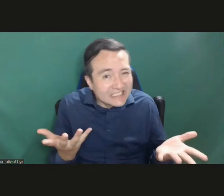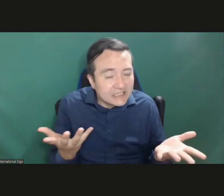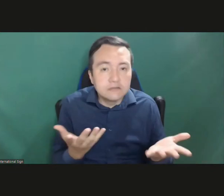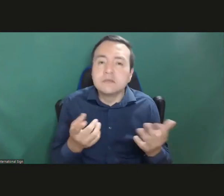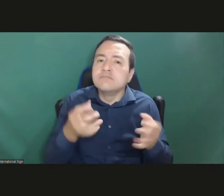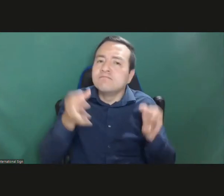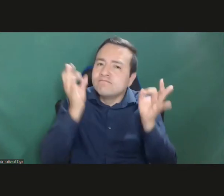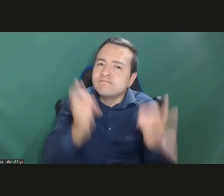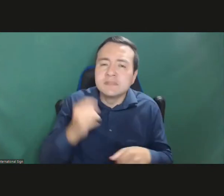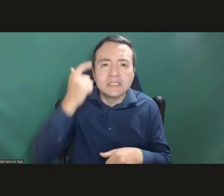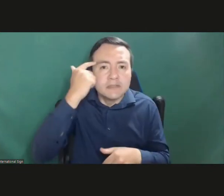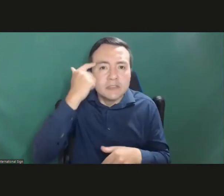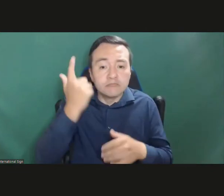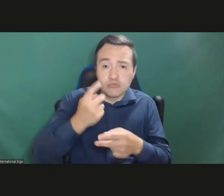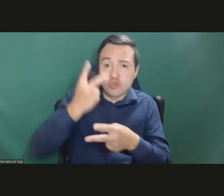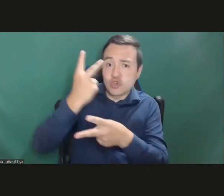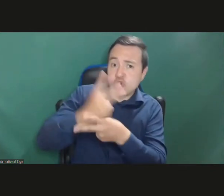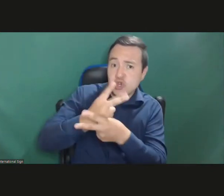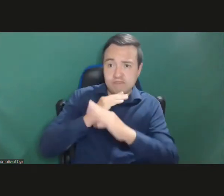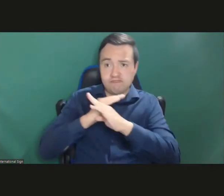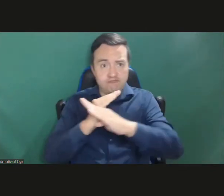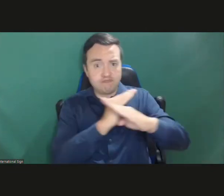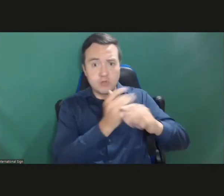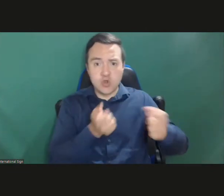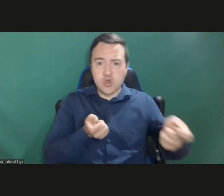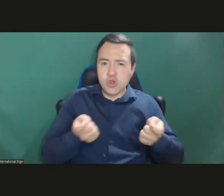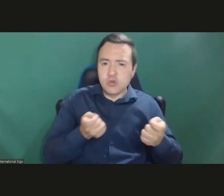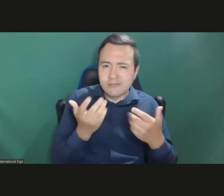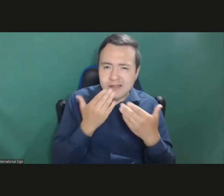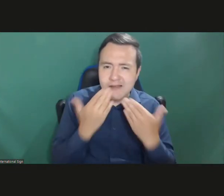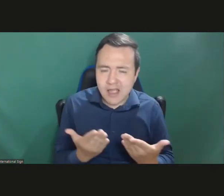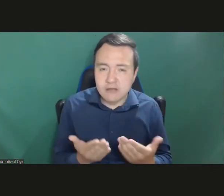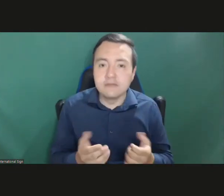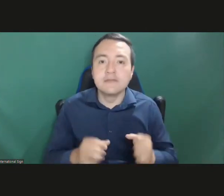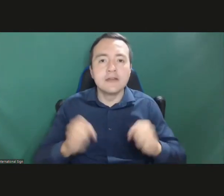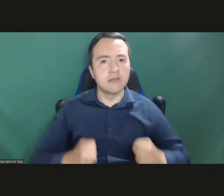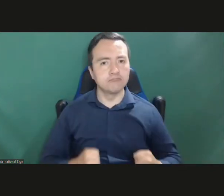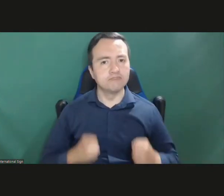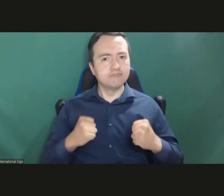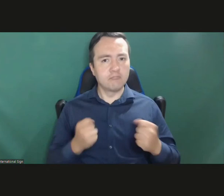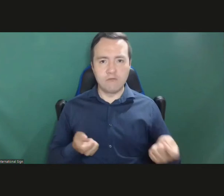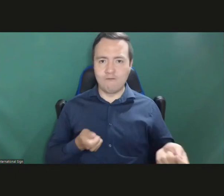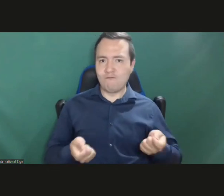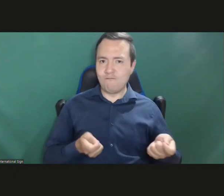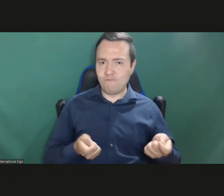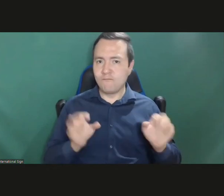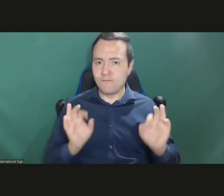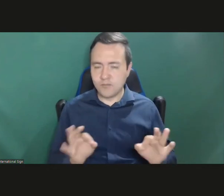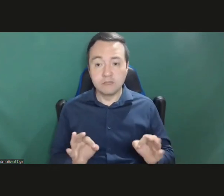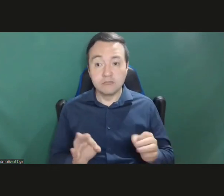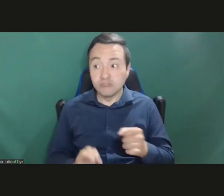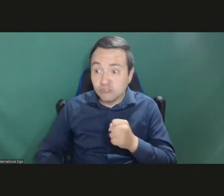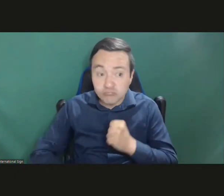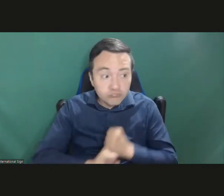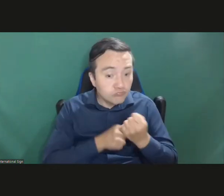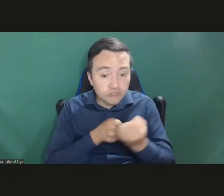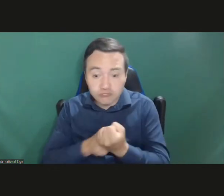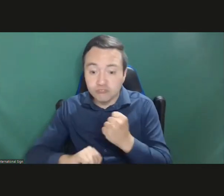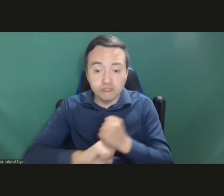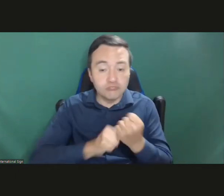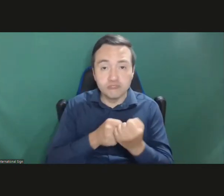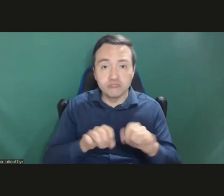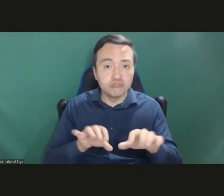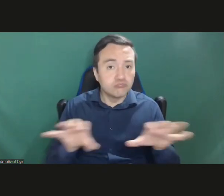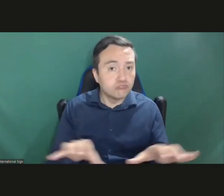para el nt para fortalecer la colaboración entre diferentes sectores para